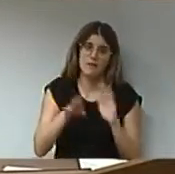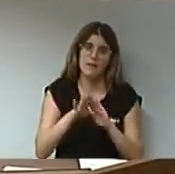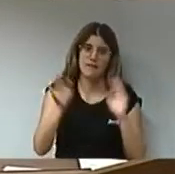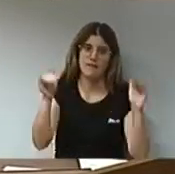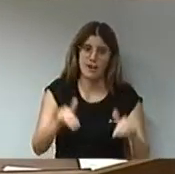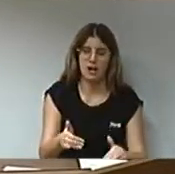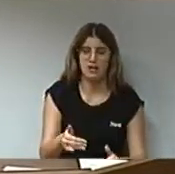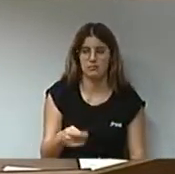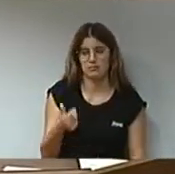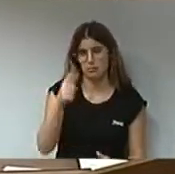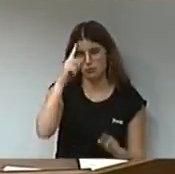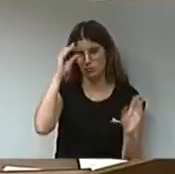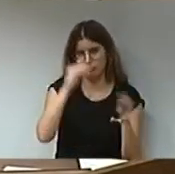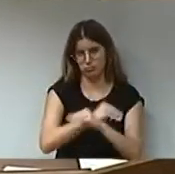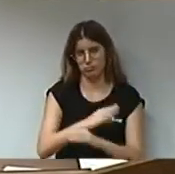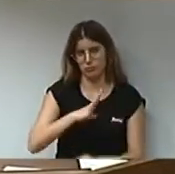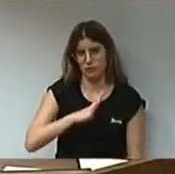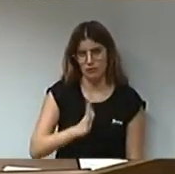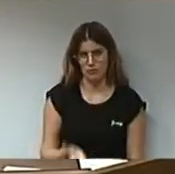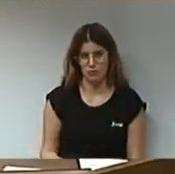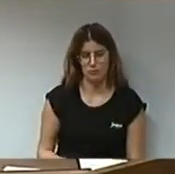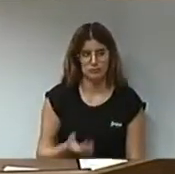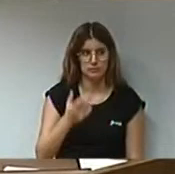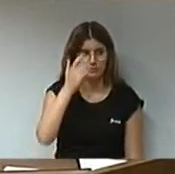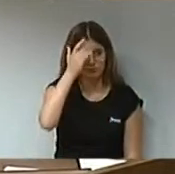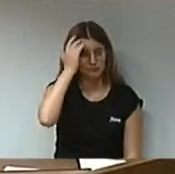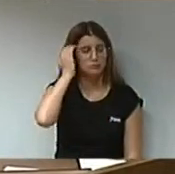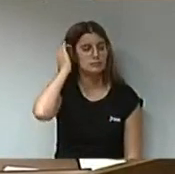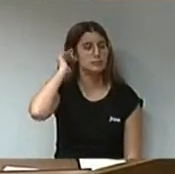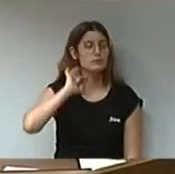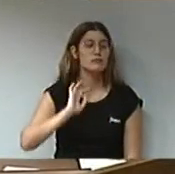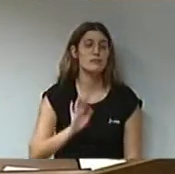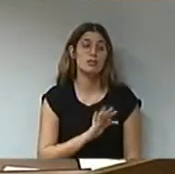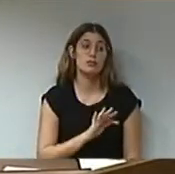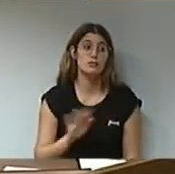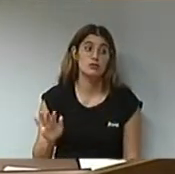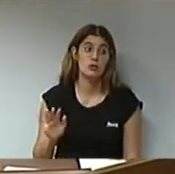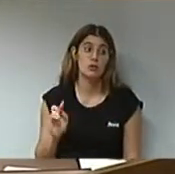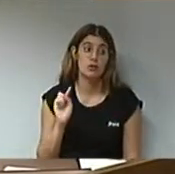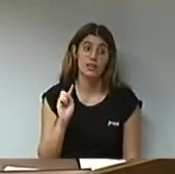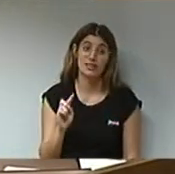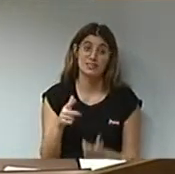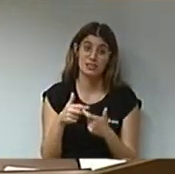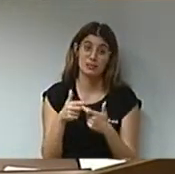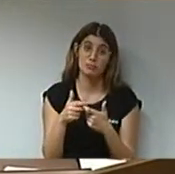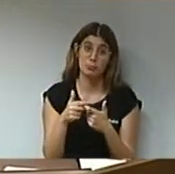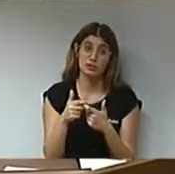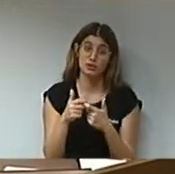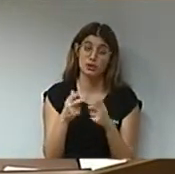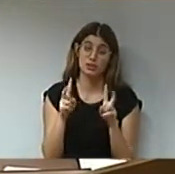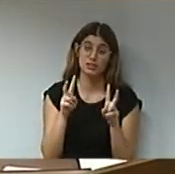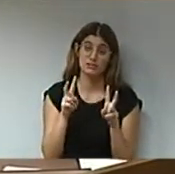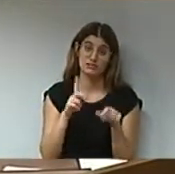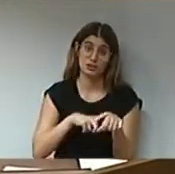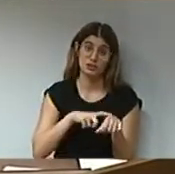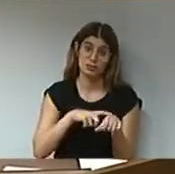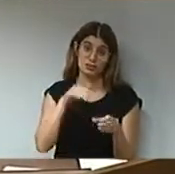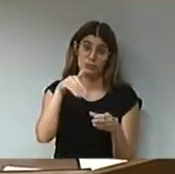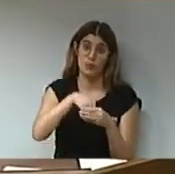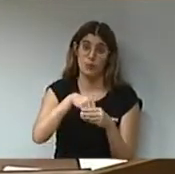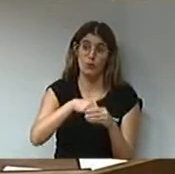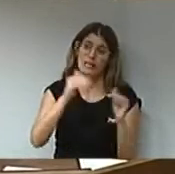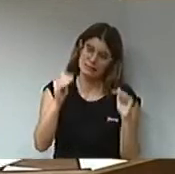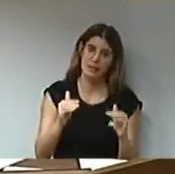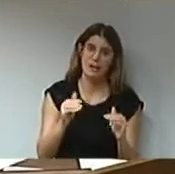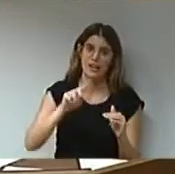le resulta un tanto incoherente? Solo baja usted impuestos en tiempo de urnas, señor Puig. Porque